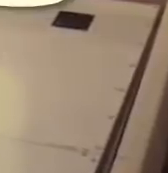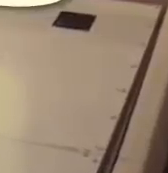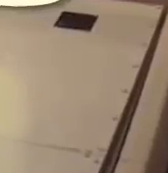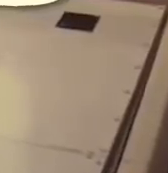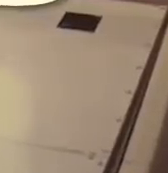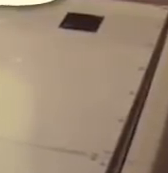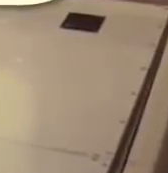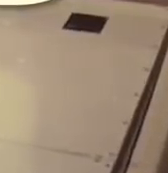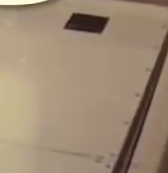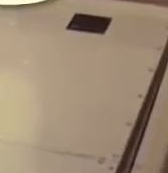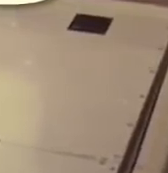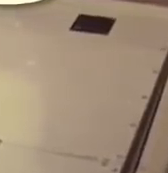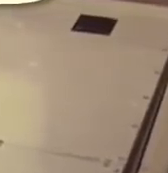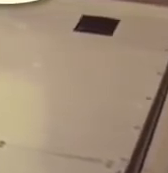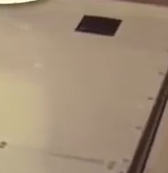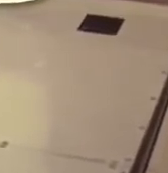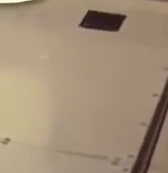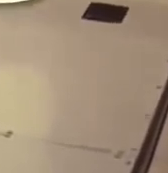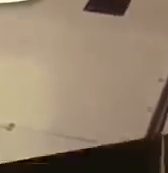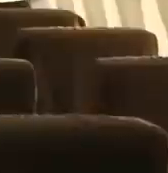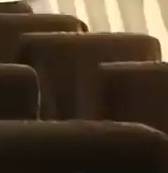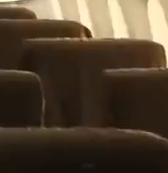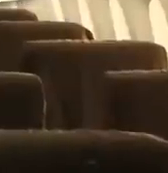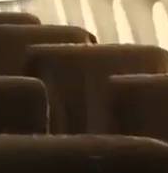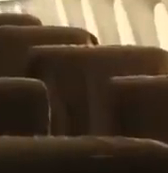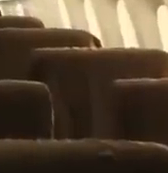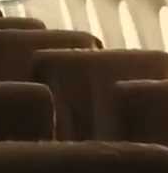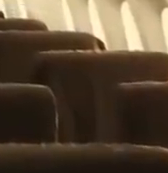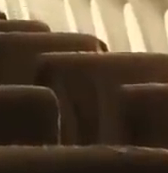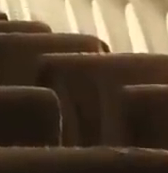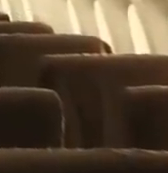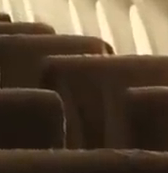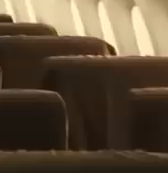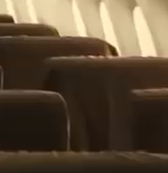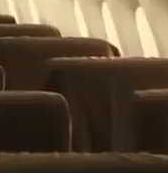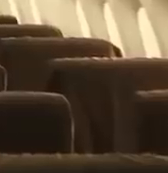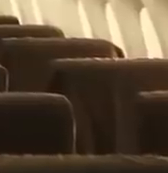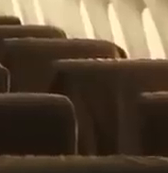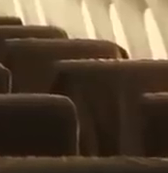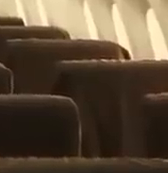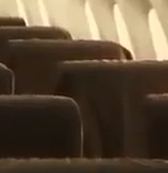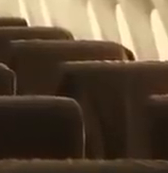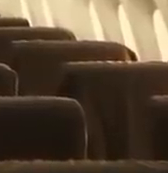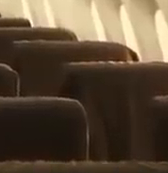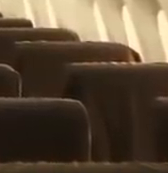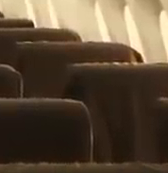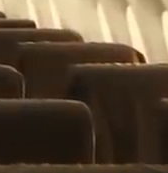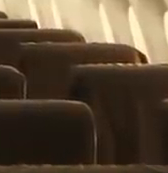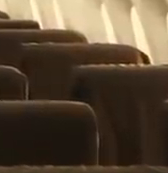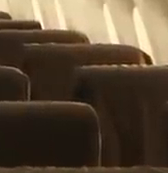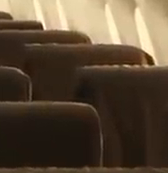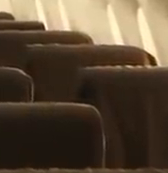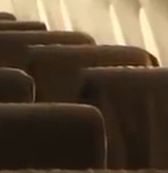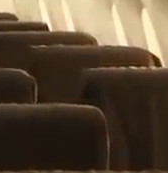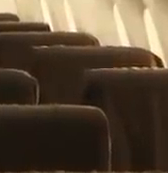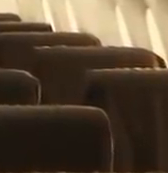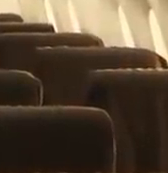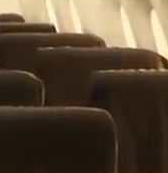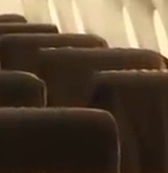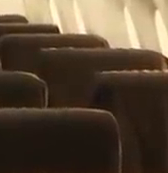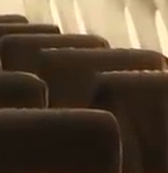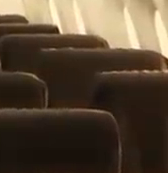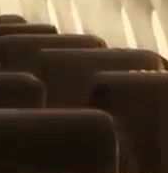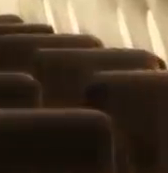Servicios para Proyectos, UNOPS, brinde asistencia técnica para la preparación, análisis, evaluación